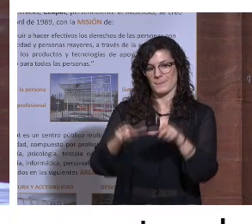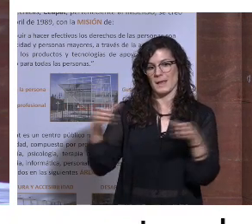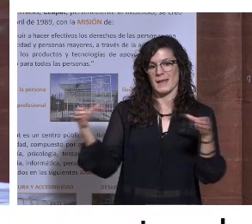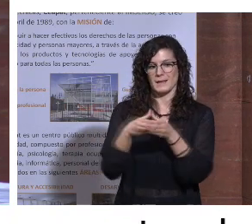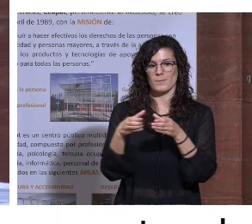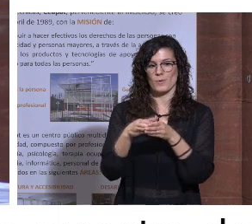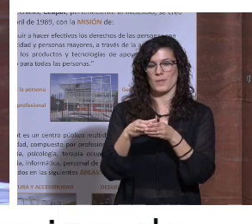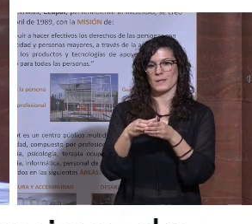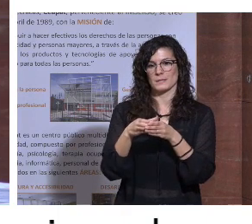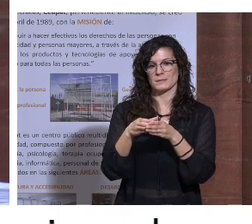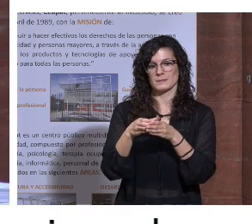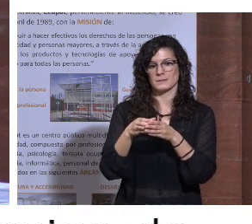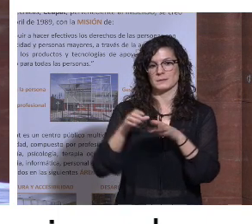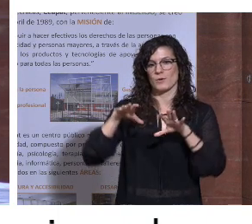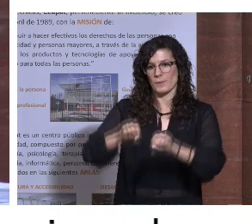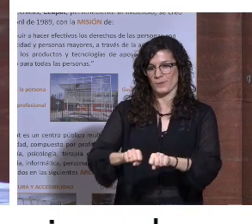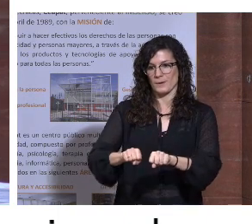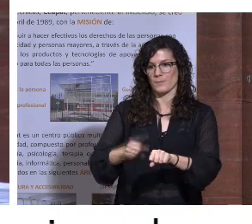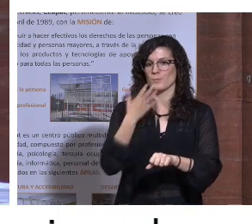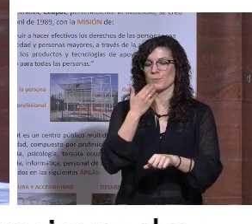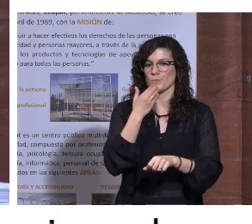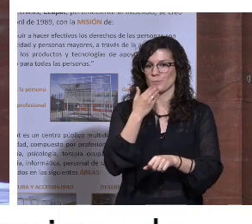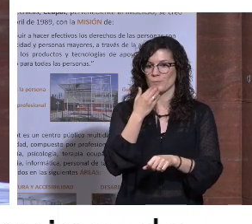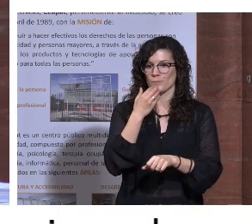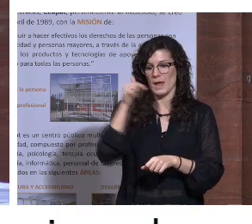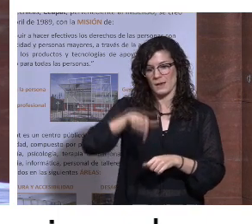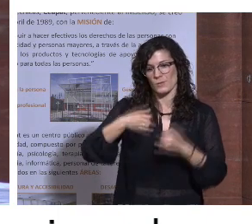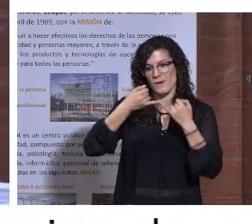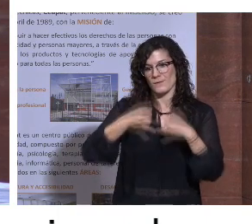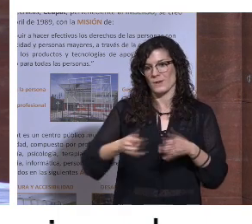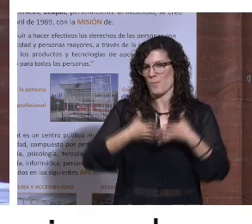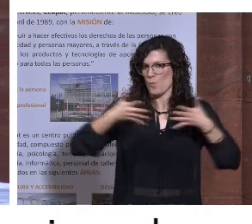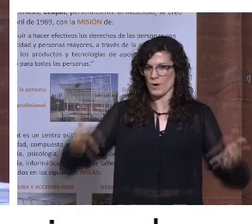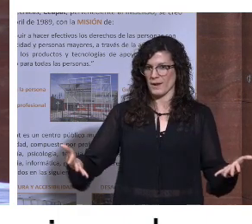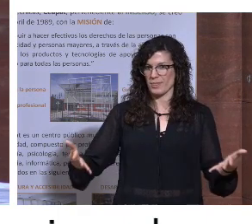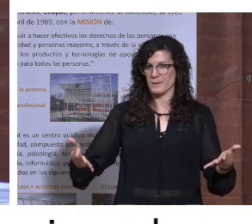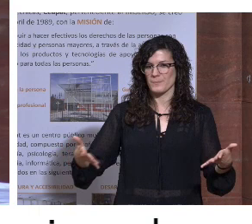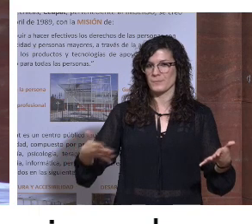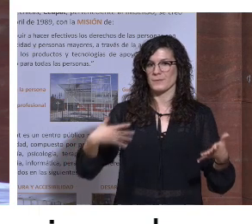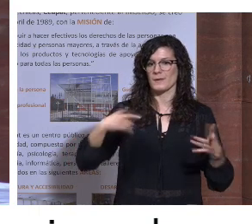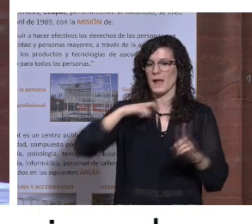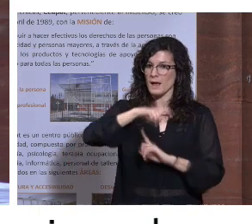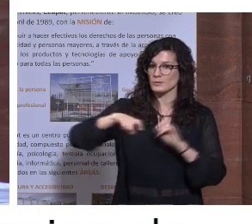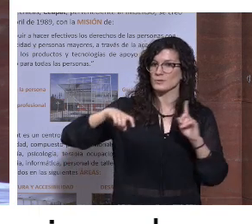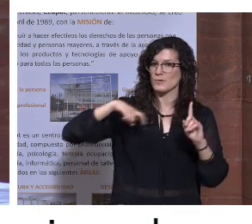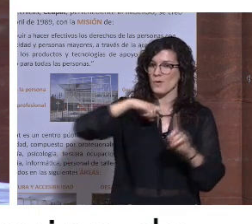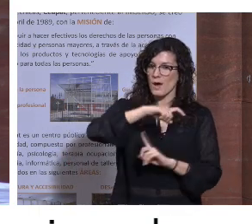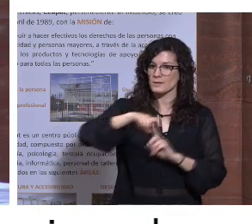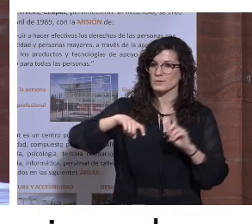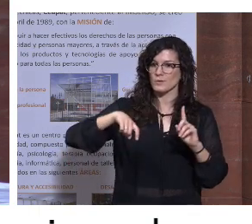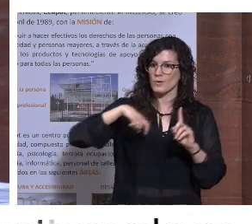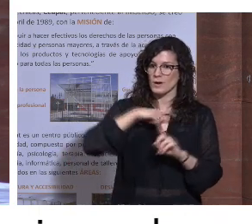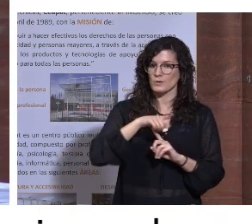ocupacionales. Unos ejemplos, ReaCare, una feria muy grande en Düsseldorf, que cada año hay una